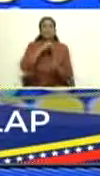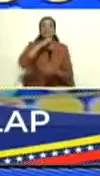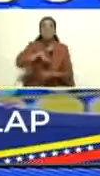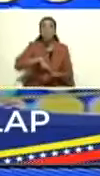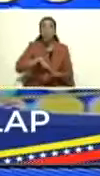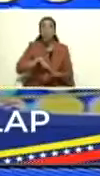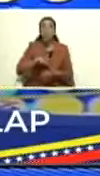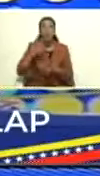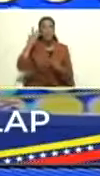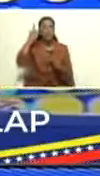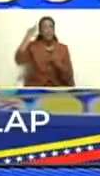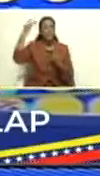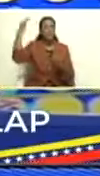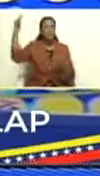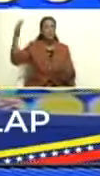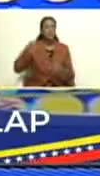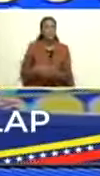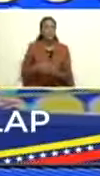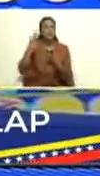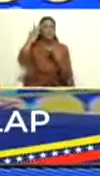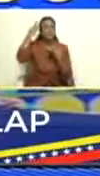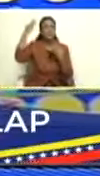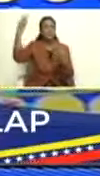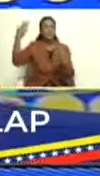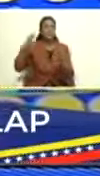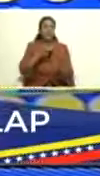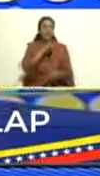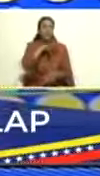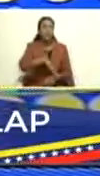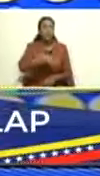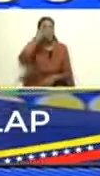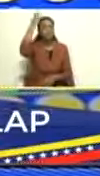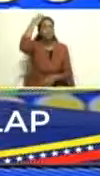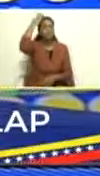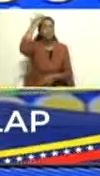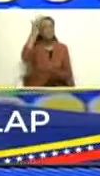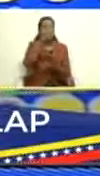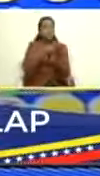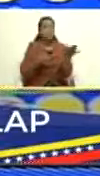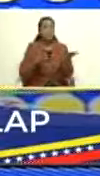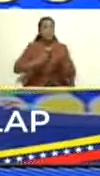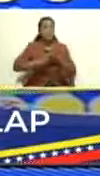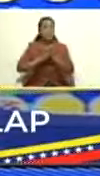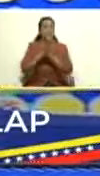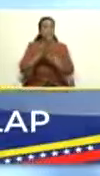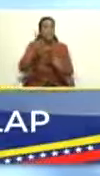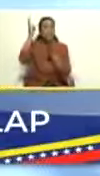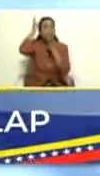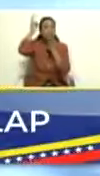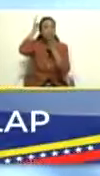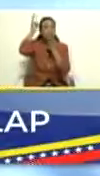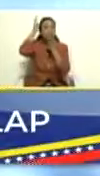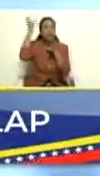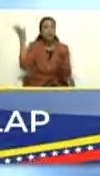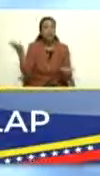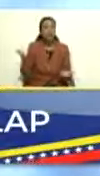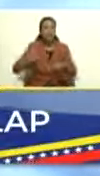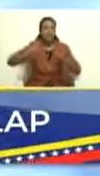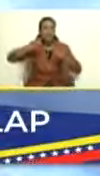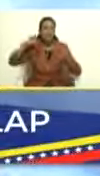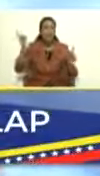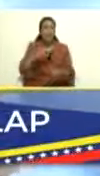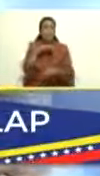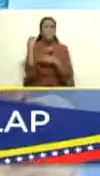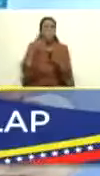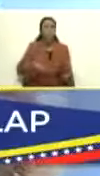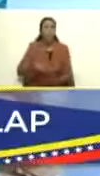del paraíso. Esta es la historia del exterminio indígena, del genocidio